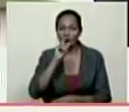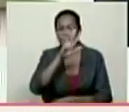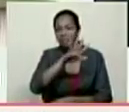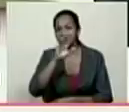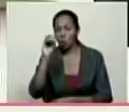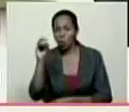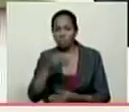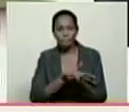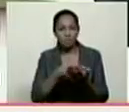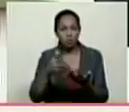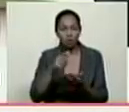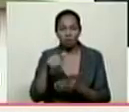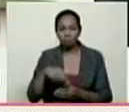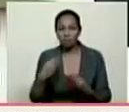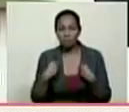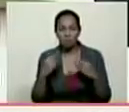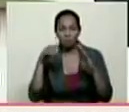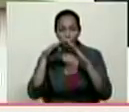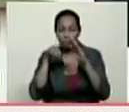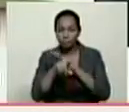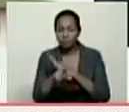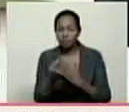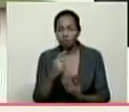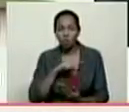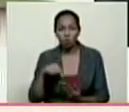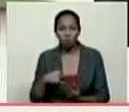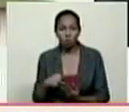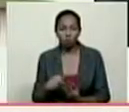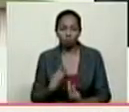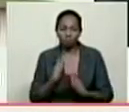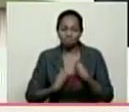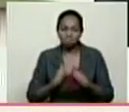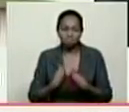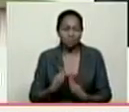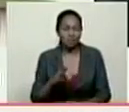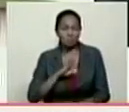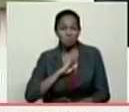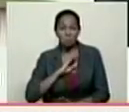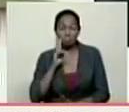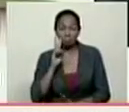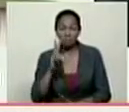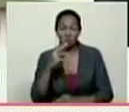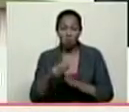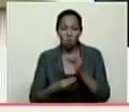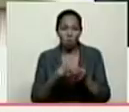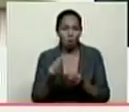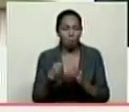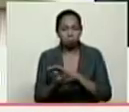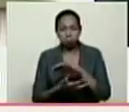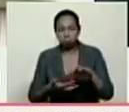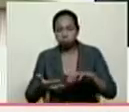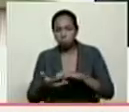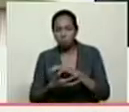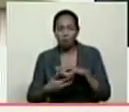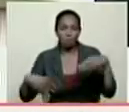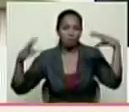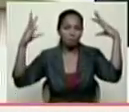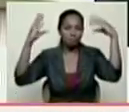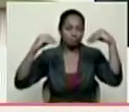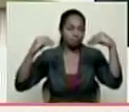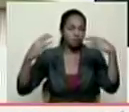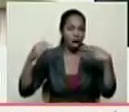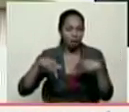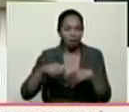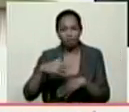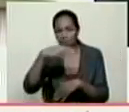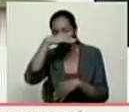nuestra patria venezolana sufrieron en carne propia los rigores de la agresión